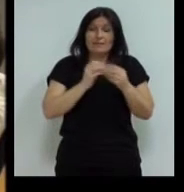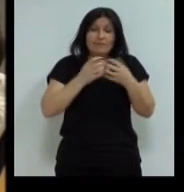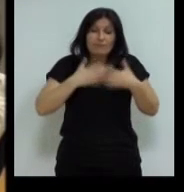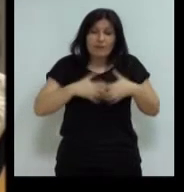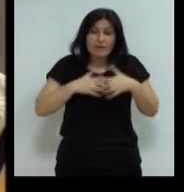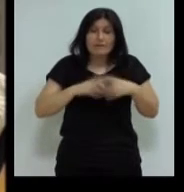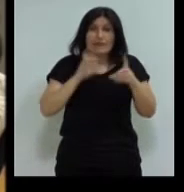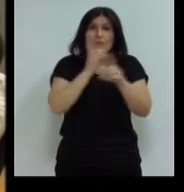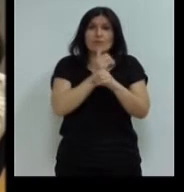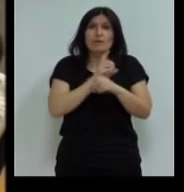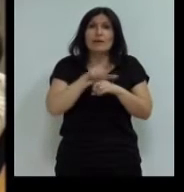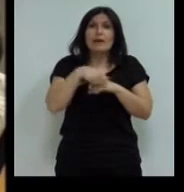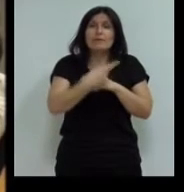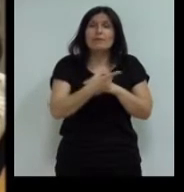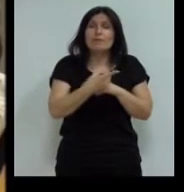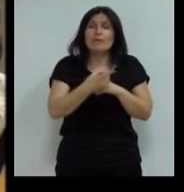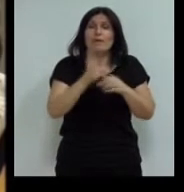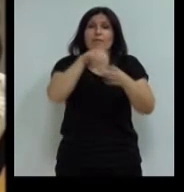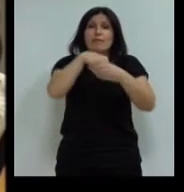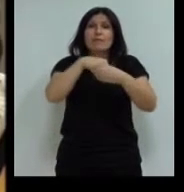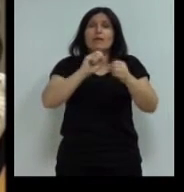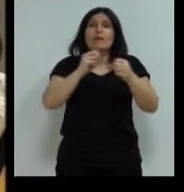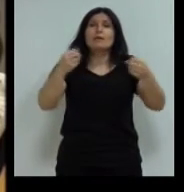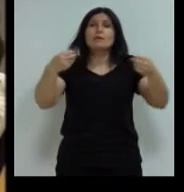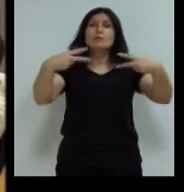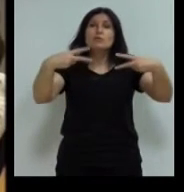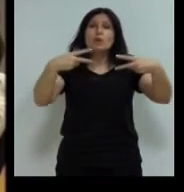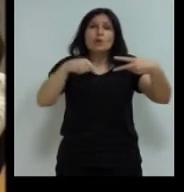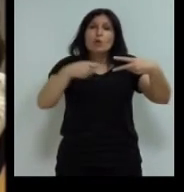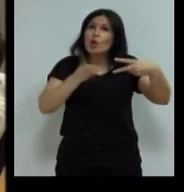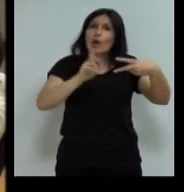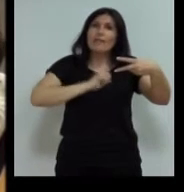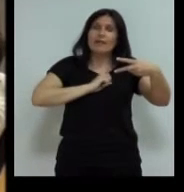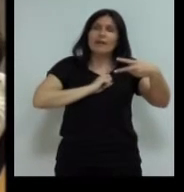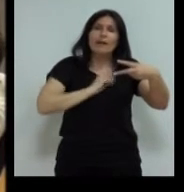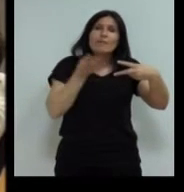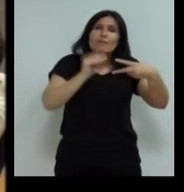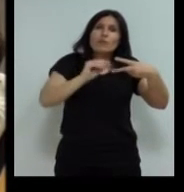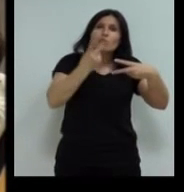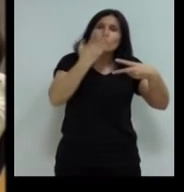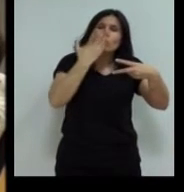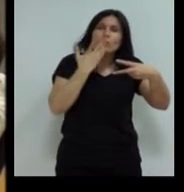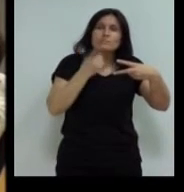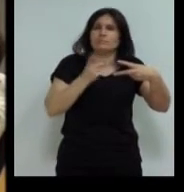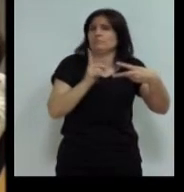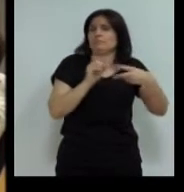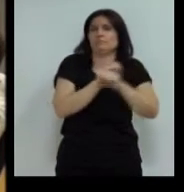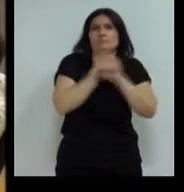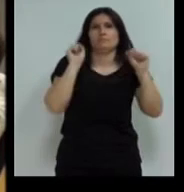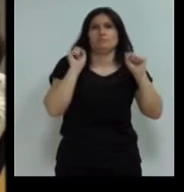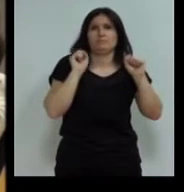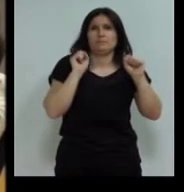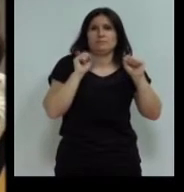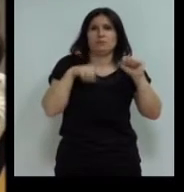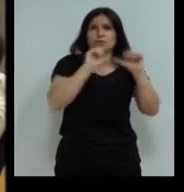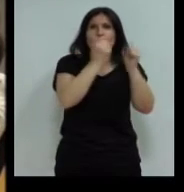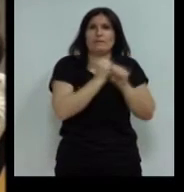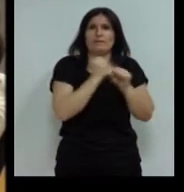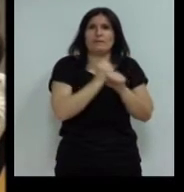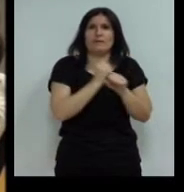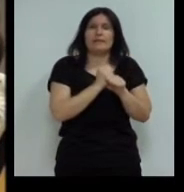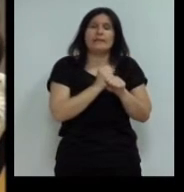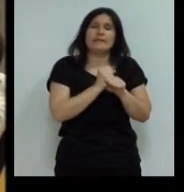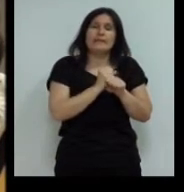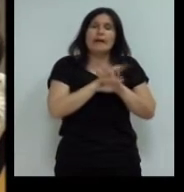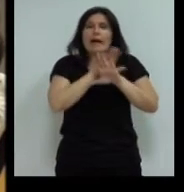para que los subtítulos aparezcan, no le permite, No permite. colocar 2 colores. Esto es así, con pequeños parches se